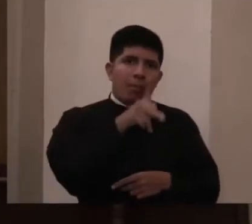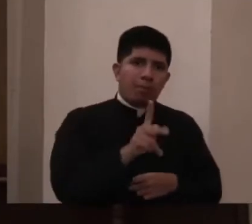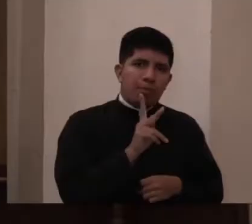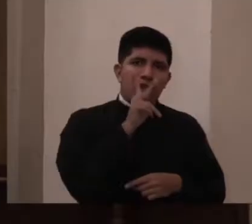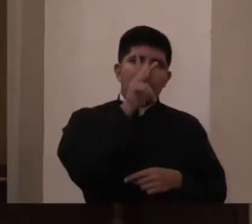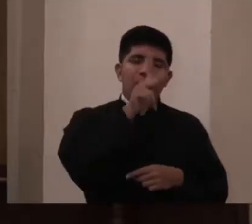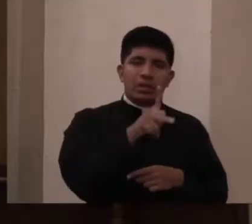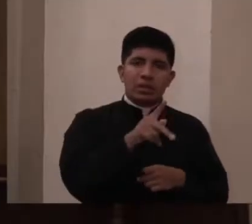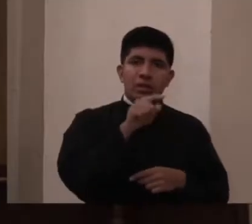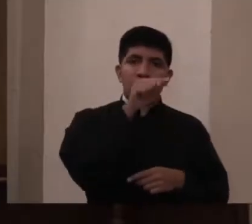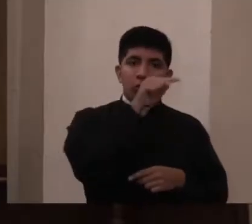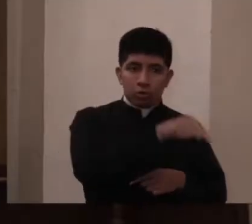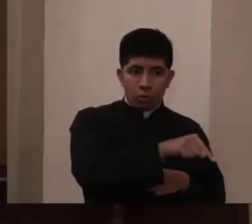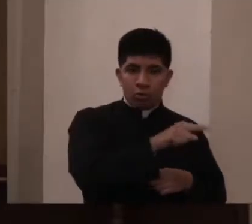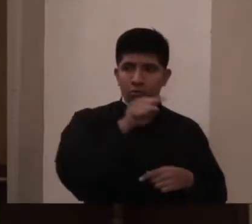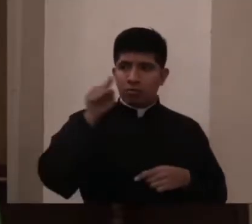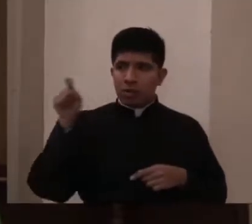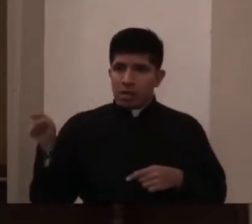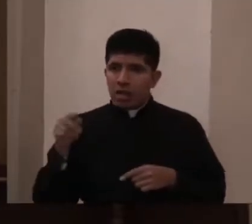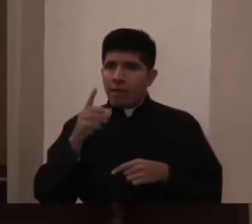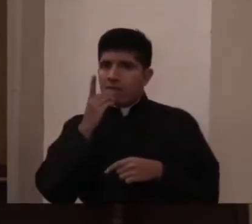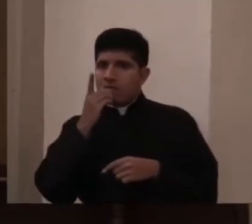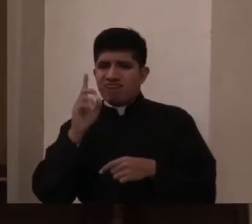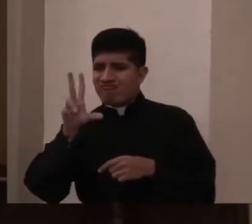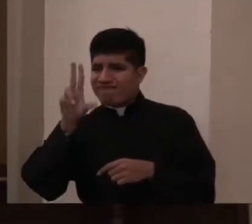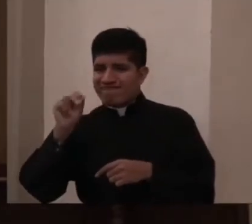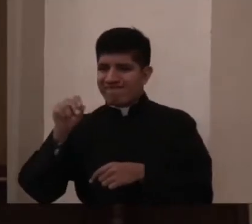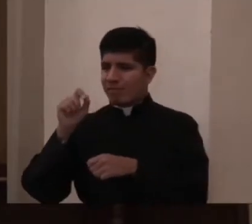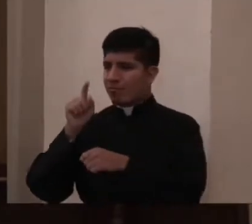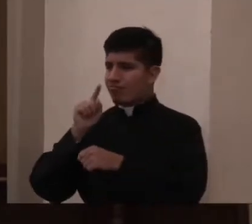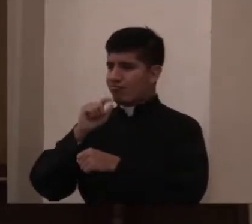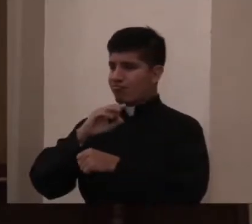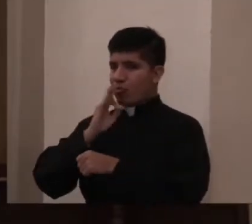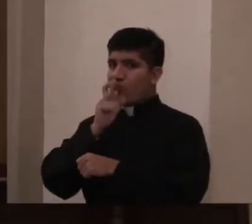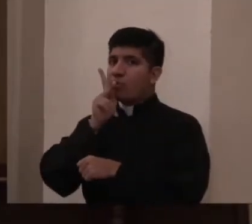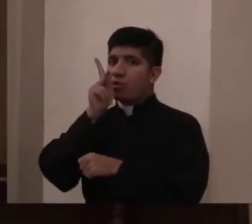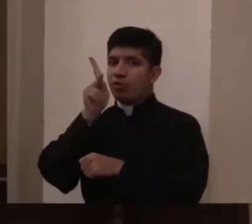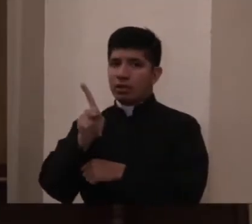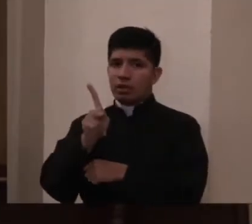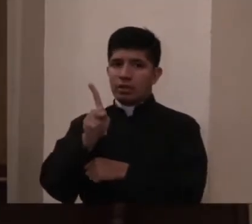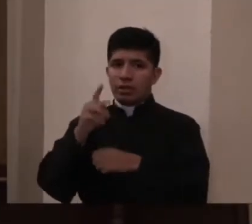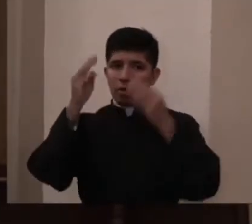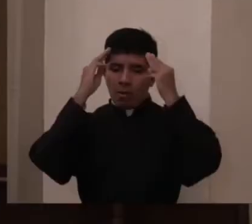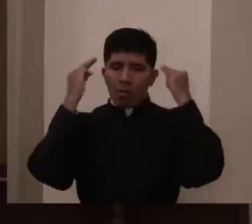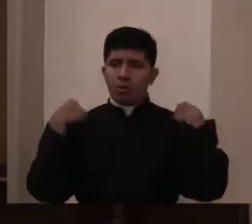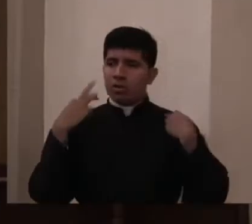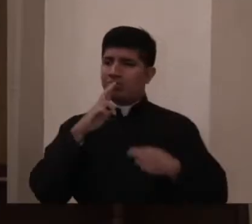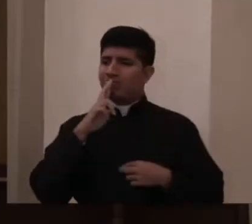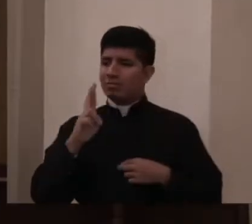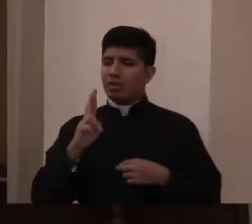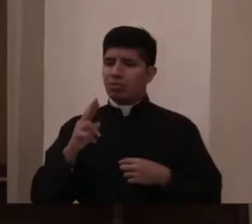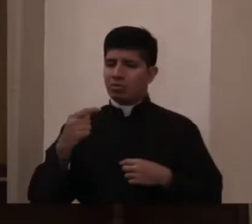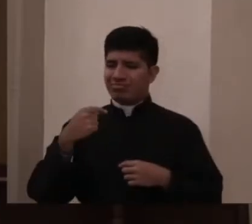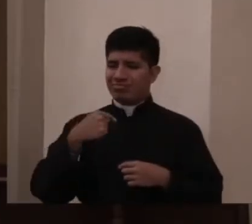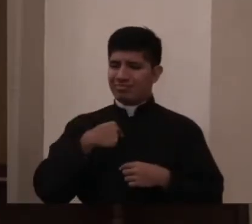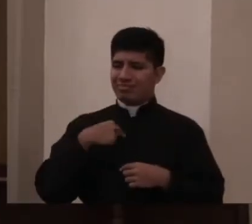hagan. Y es donde Moisés le responde con mucha claridad: ¿acaso crees que soy